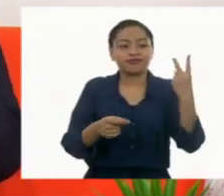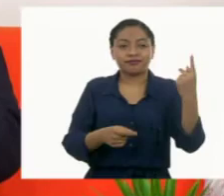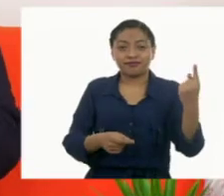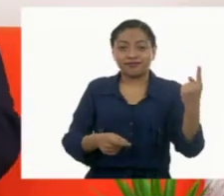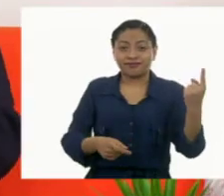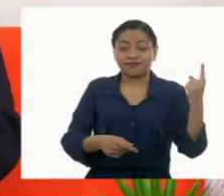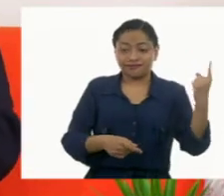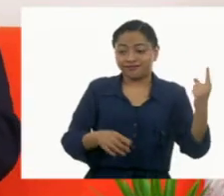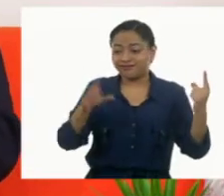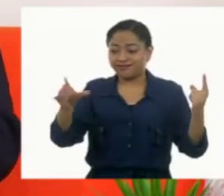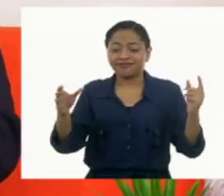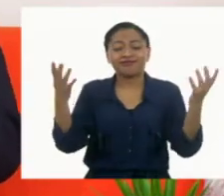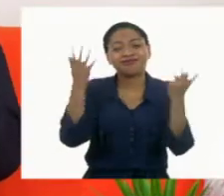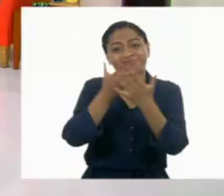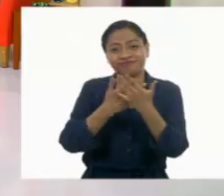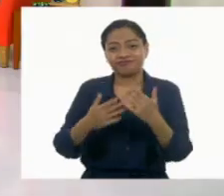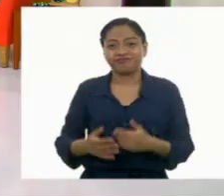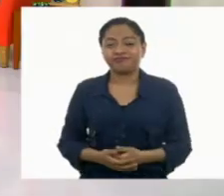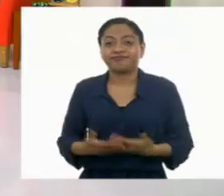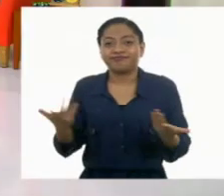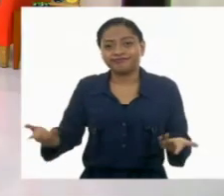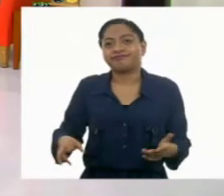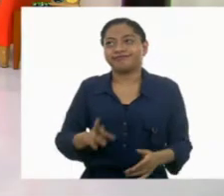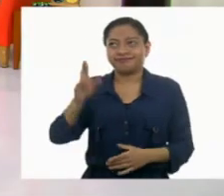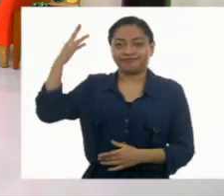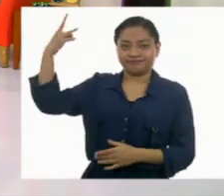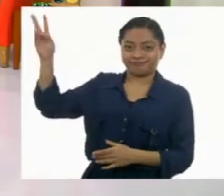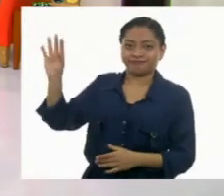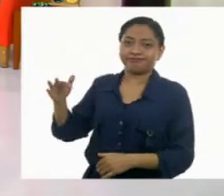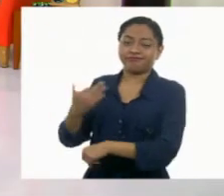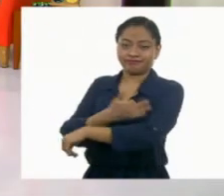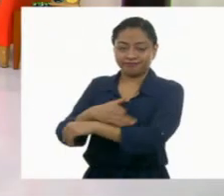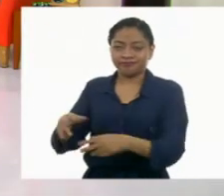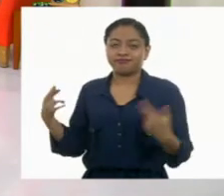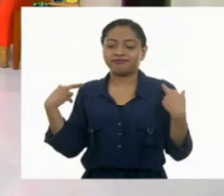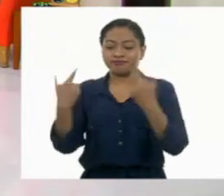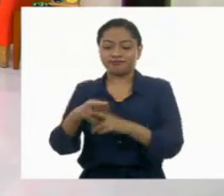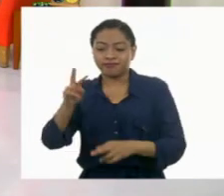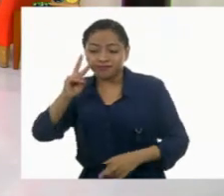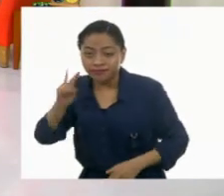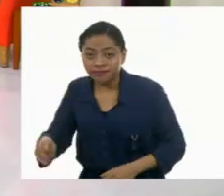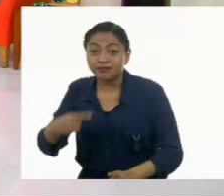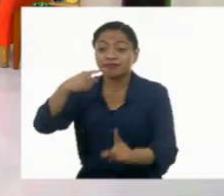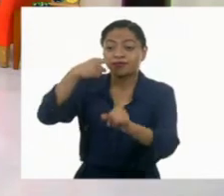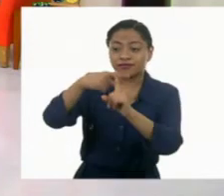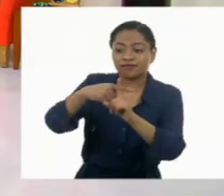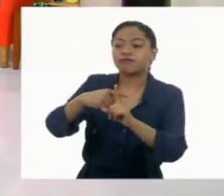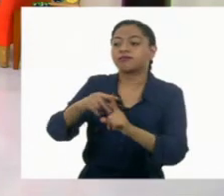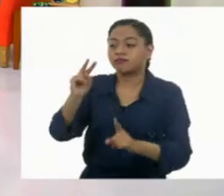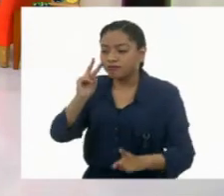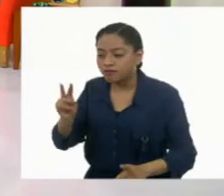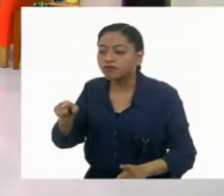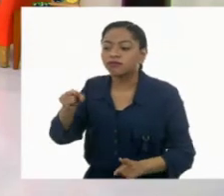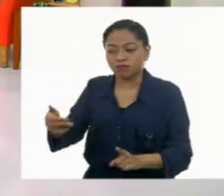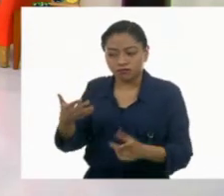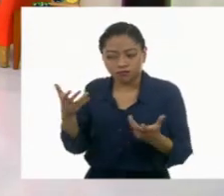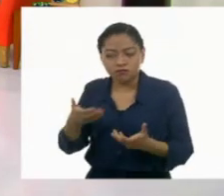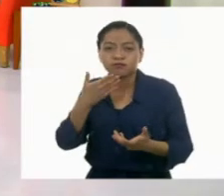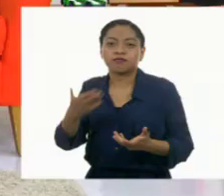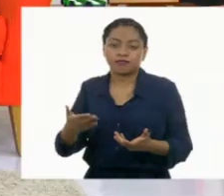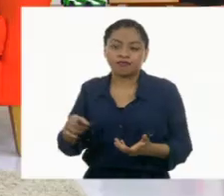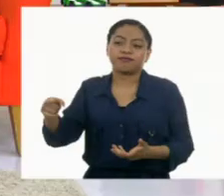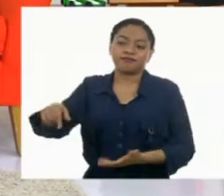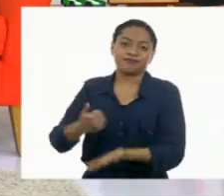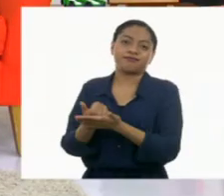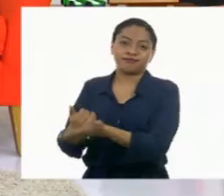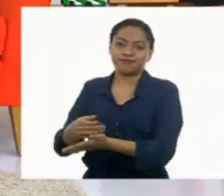tanto docentes como familias supervisemos nuevamente que se escriba correctamente y que sea una herramienta para el